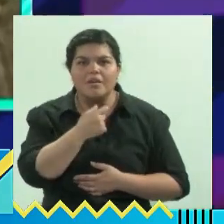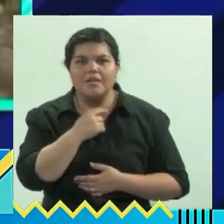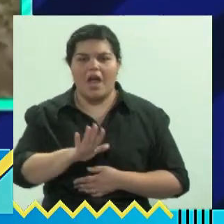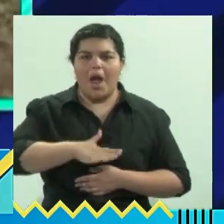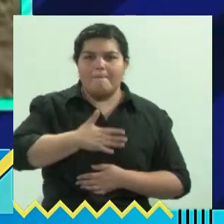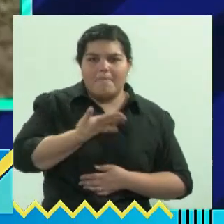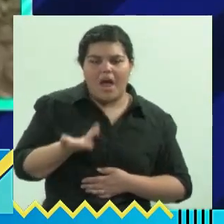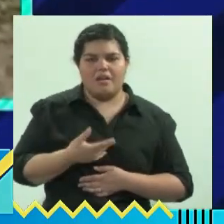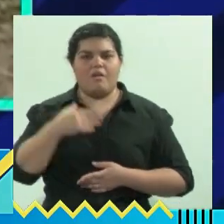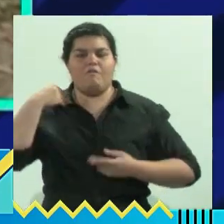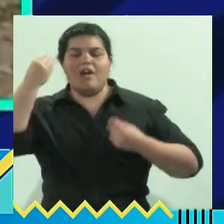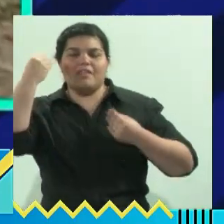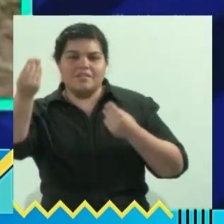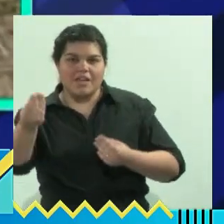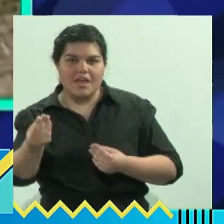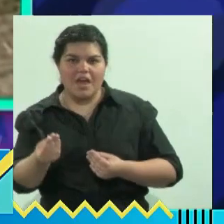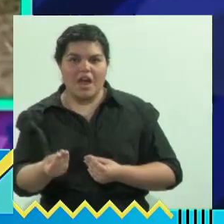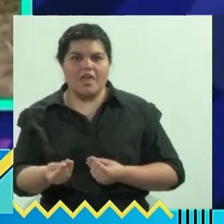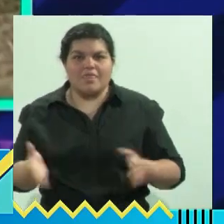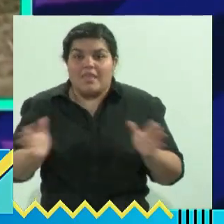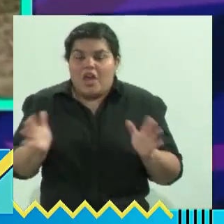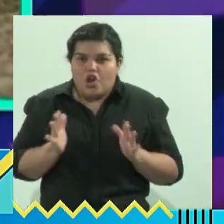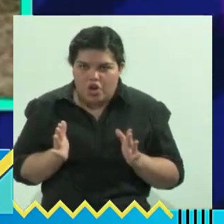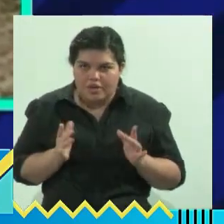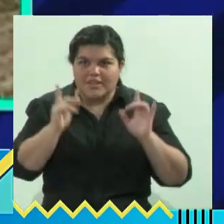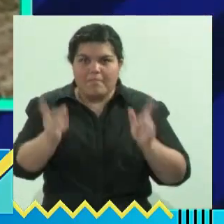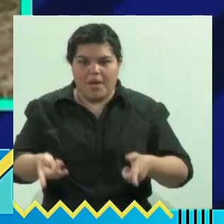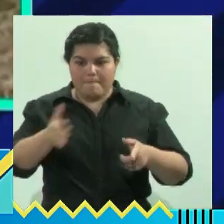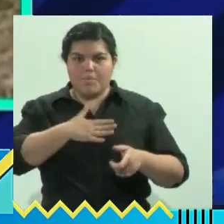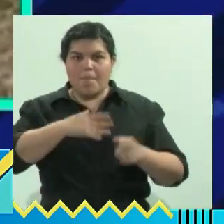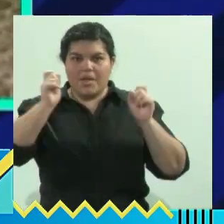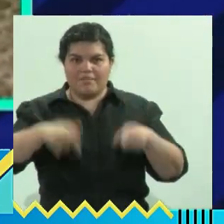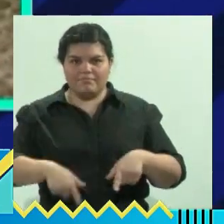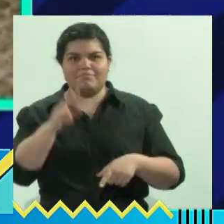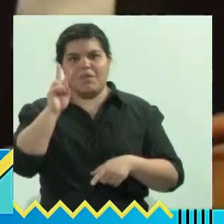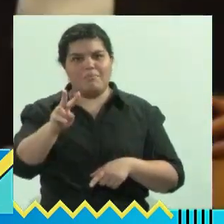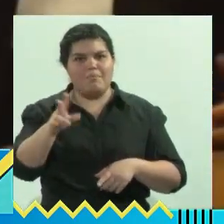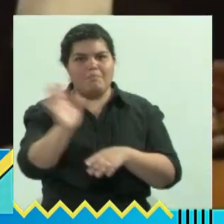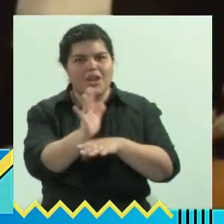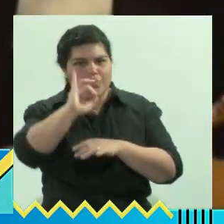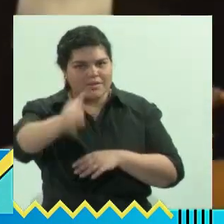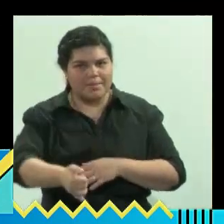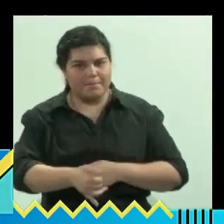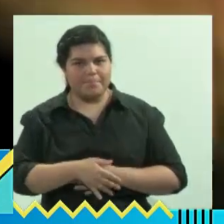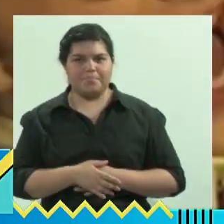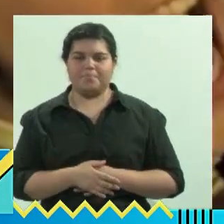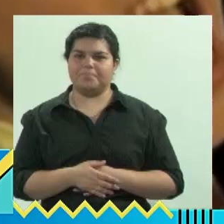romance, fantasía, drama y terror y encima que sea nacional, vean Nazareno Cruz y el Lobo.